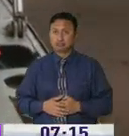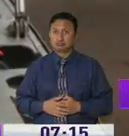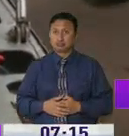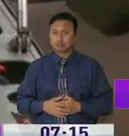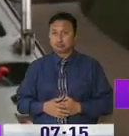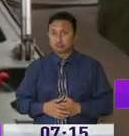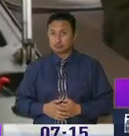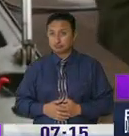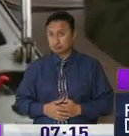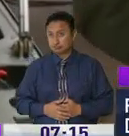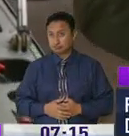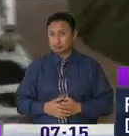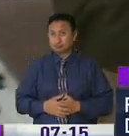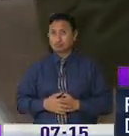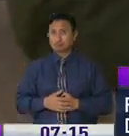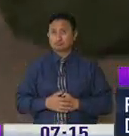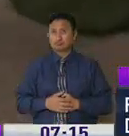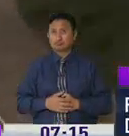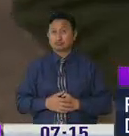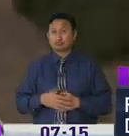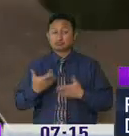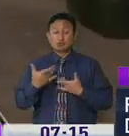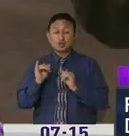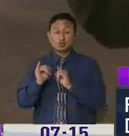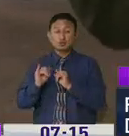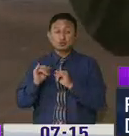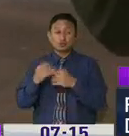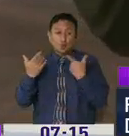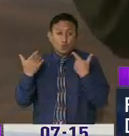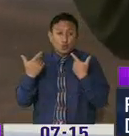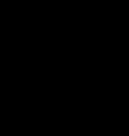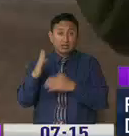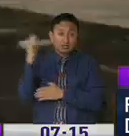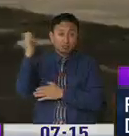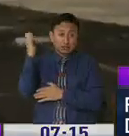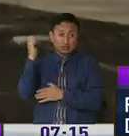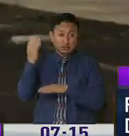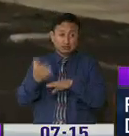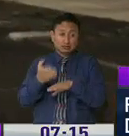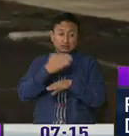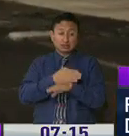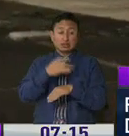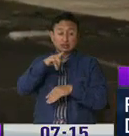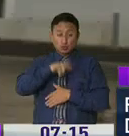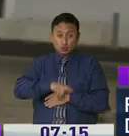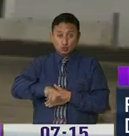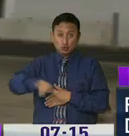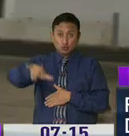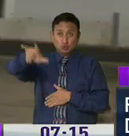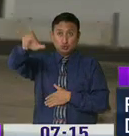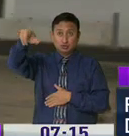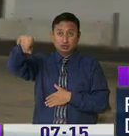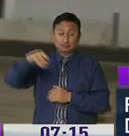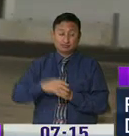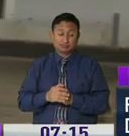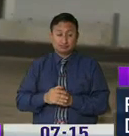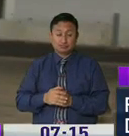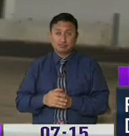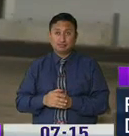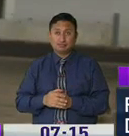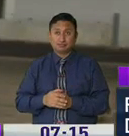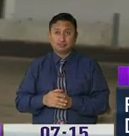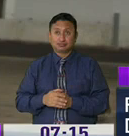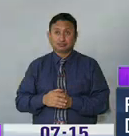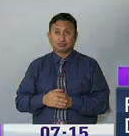roja. Instrucciones ante cualquier emergencia previo al abordaje del avión caza AN-202.